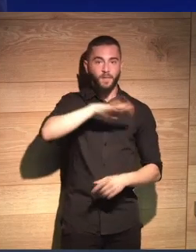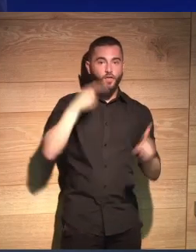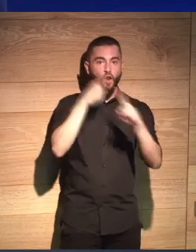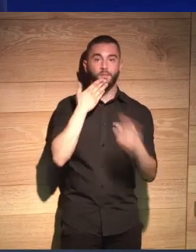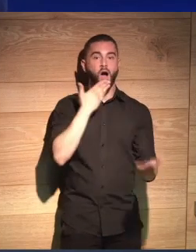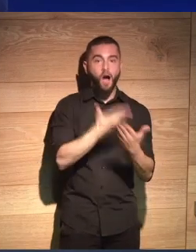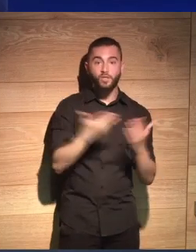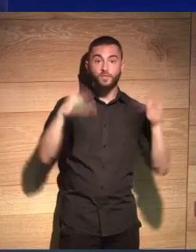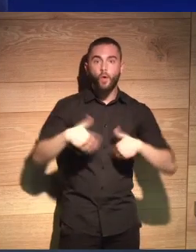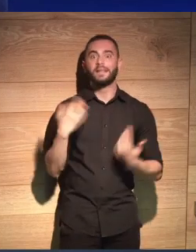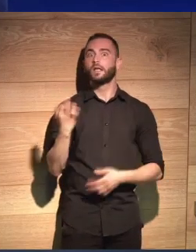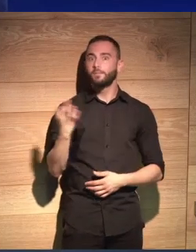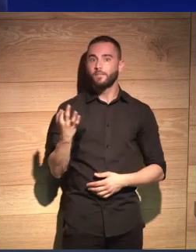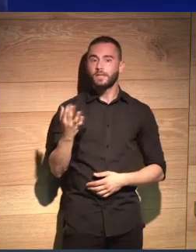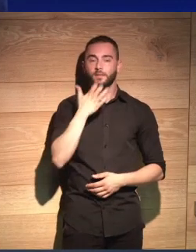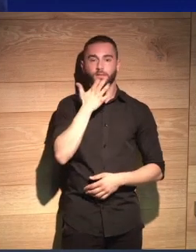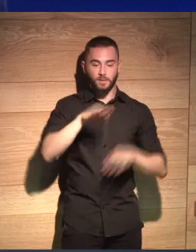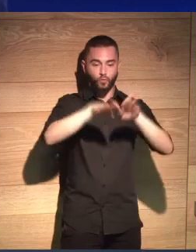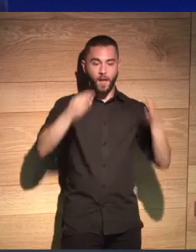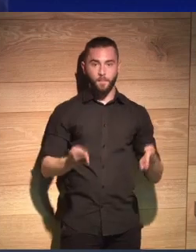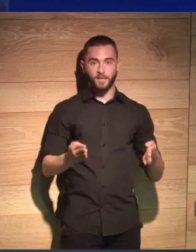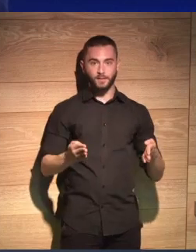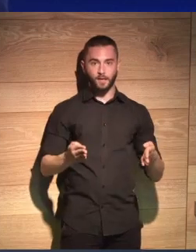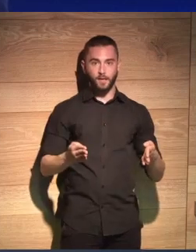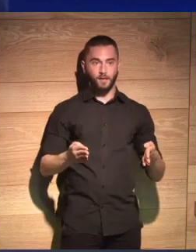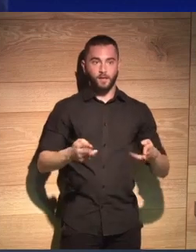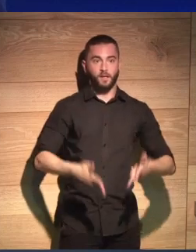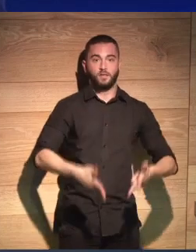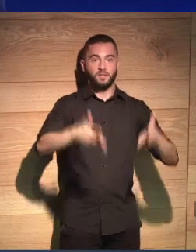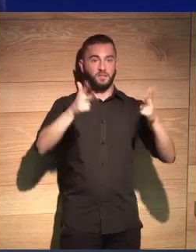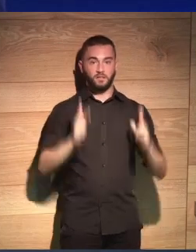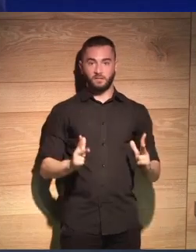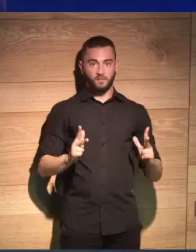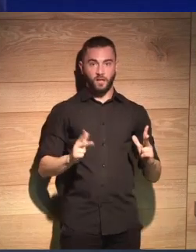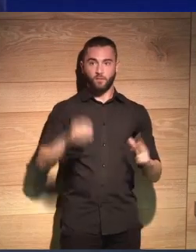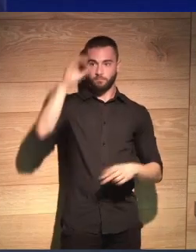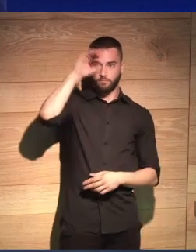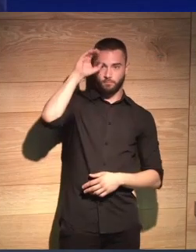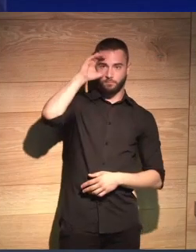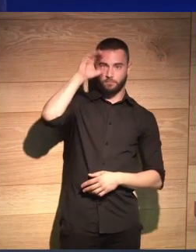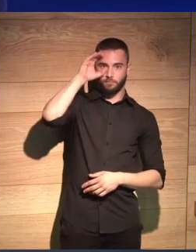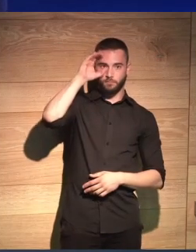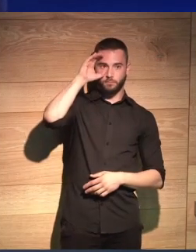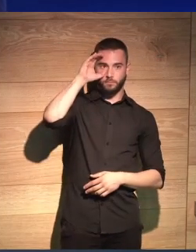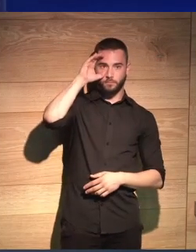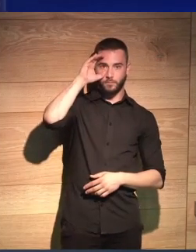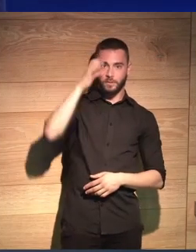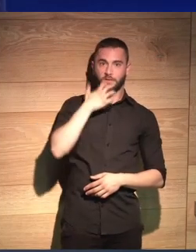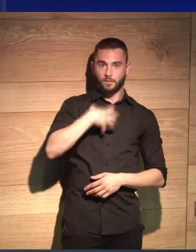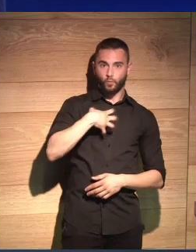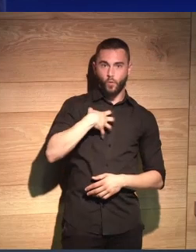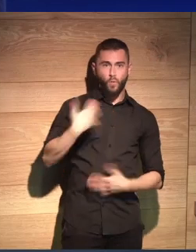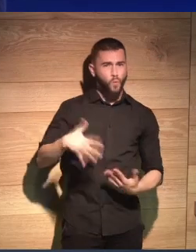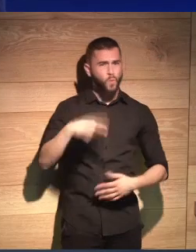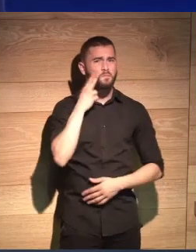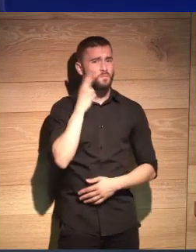saben sentarse en una mesa a estar hasta escuchar una conversación? Me dan pánico. O